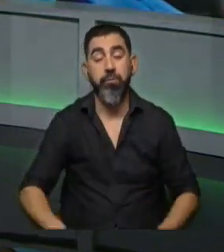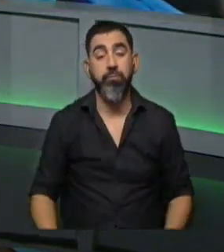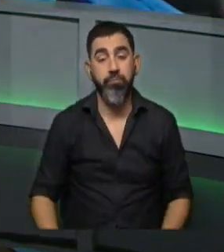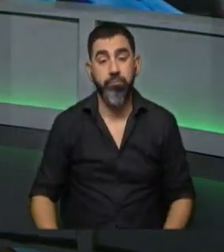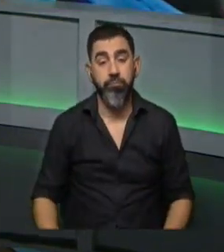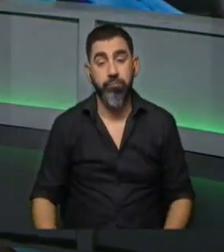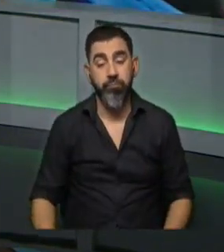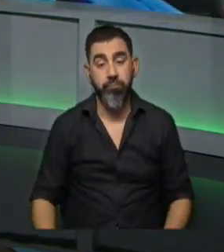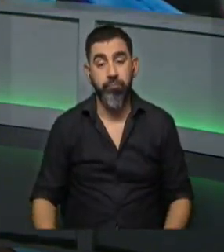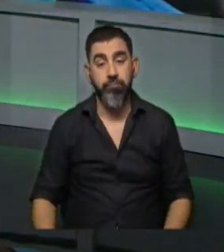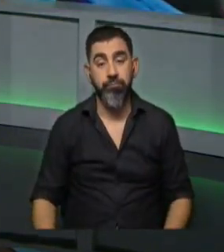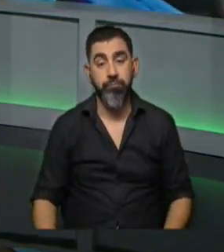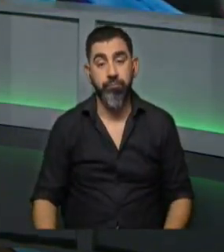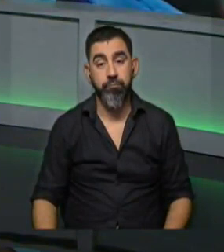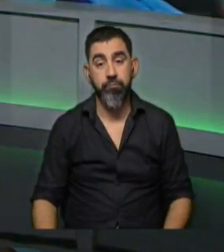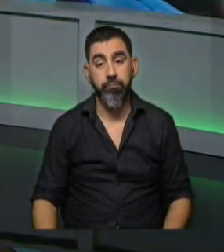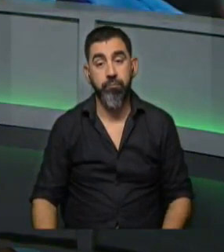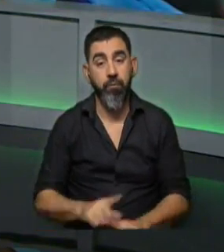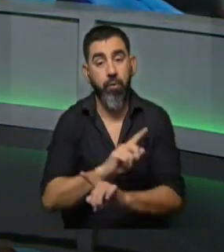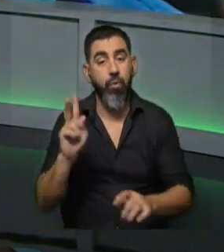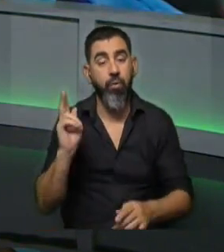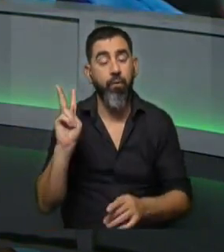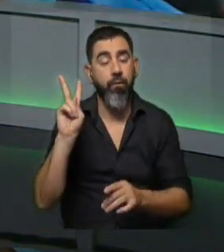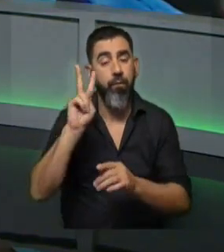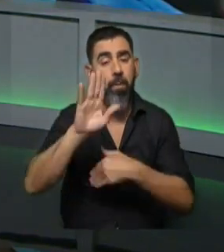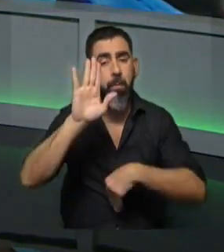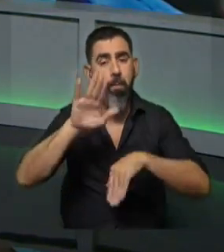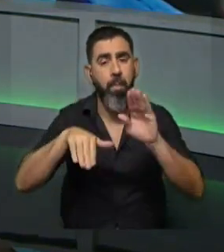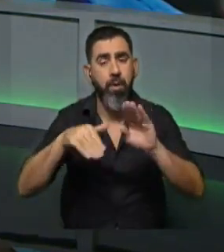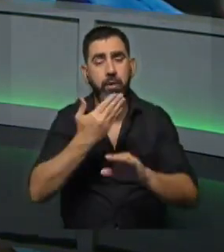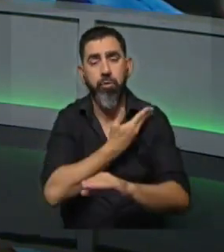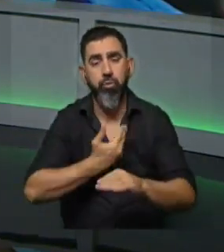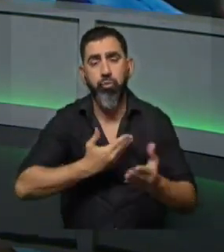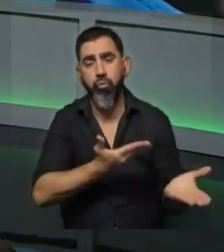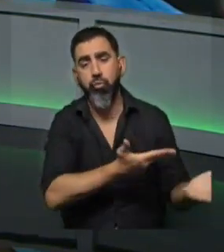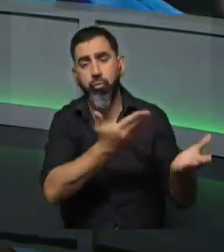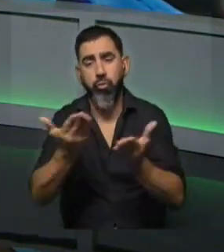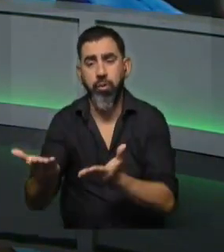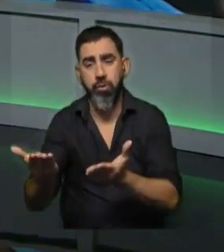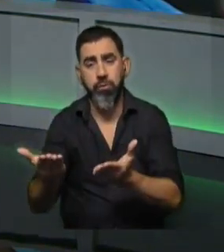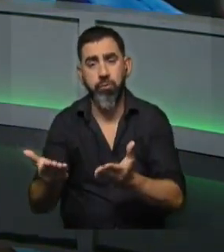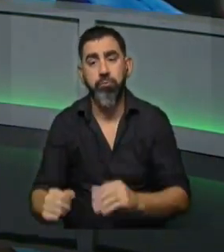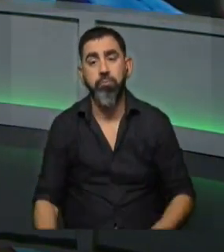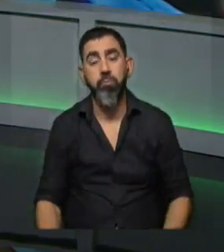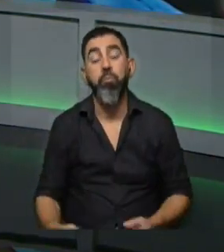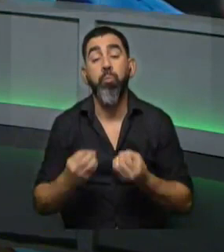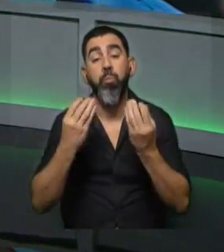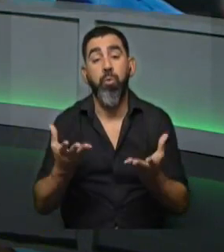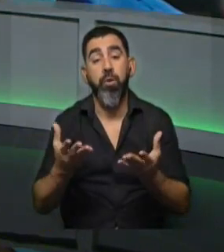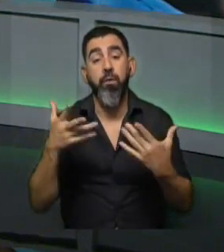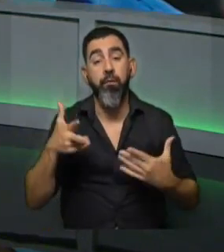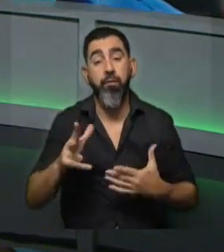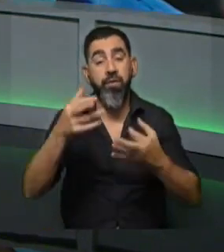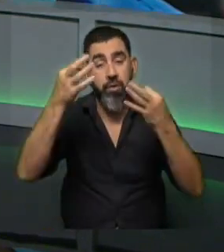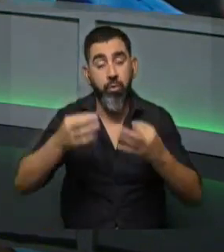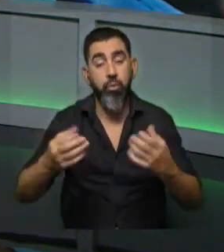confirmada por mbd noticias tampoco asistirá a la mayoría de los mandatarios invitados a la celebración entre otras cosas porque la fecha